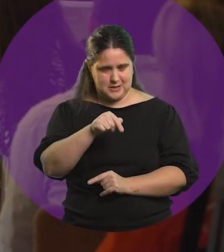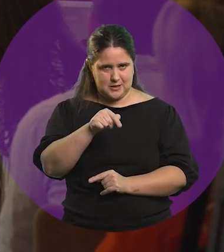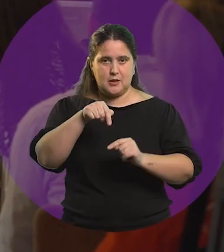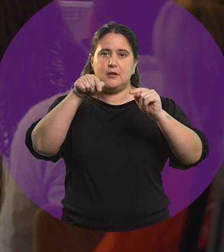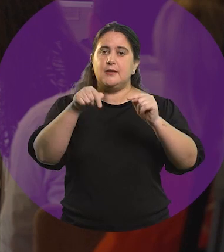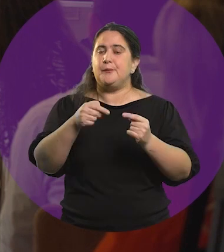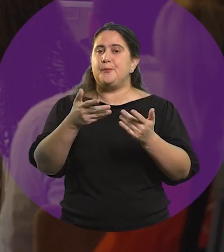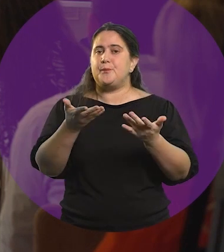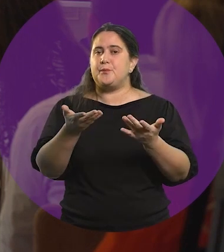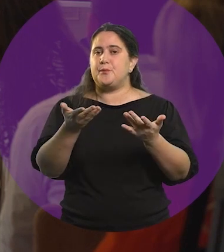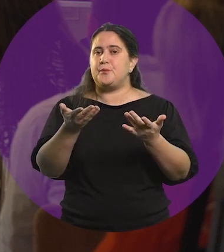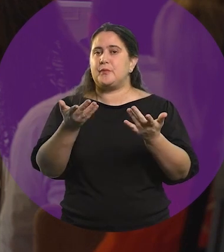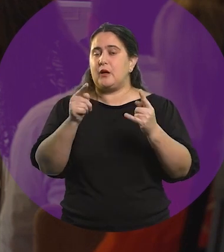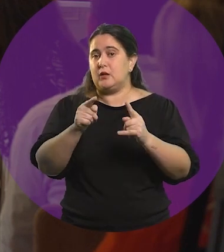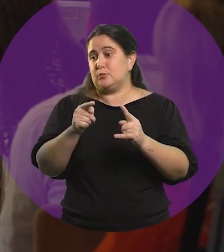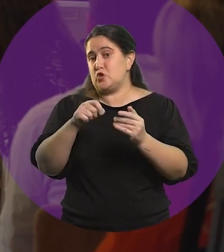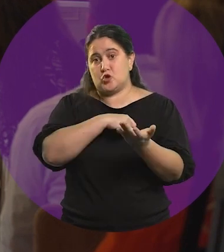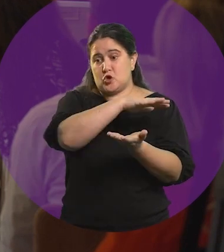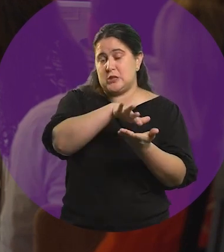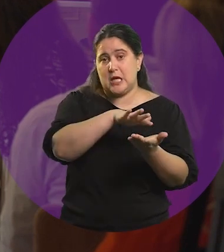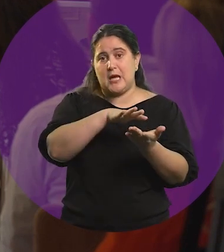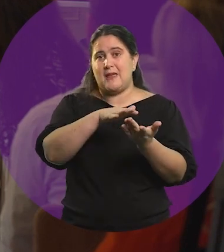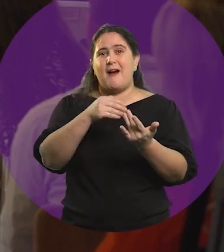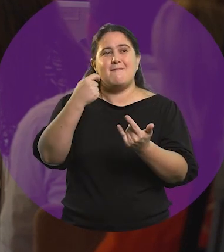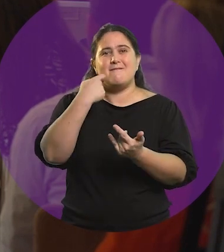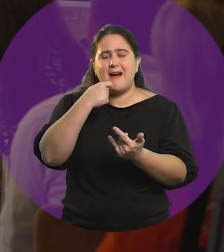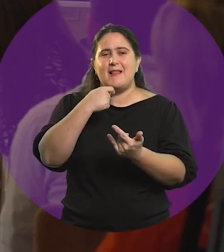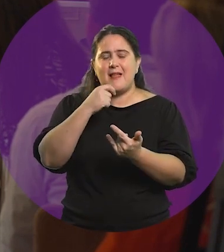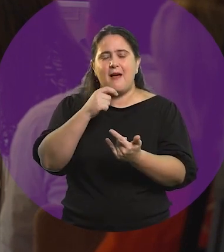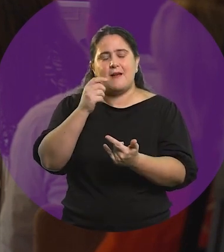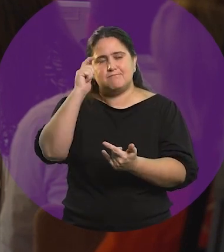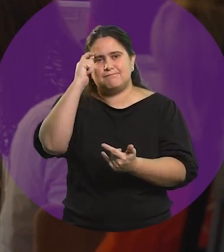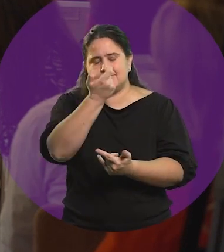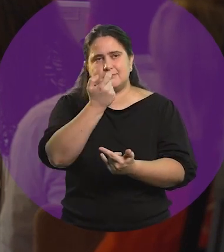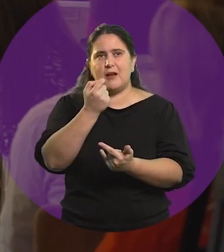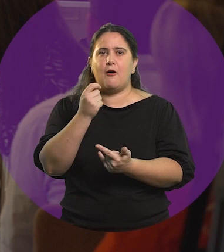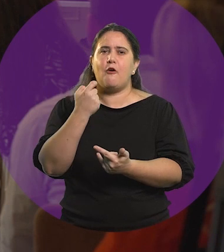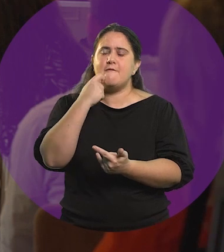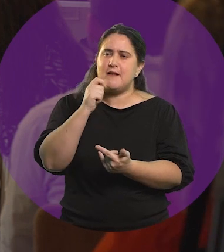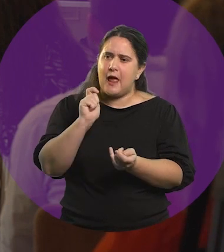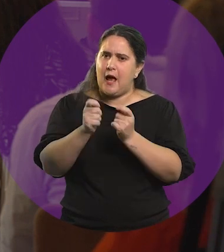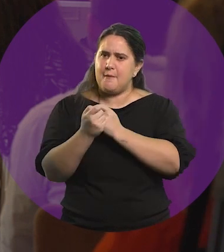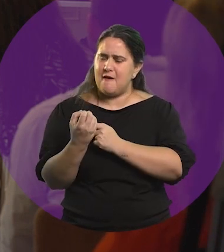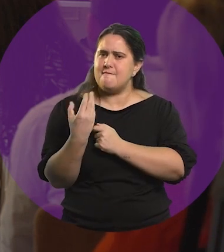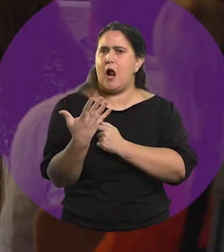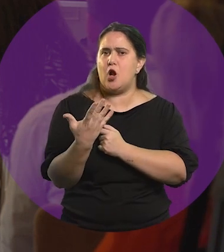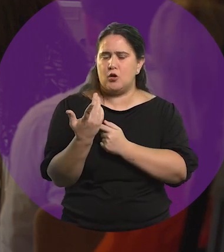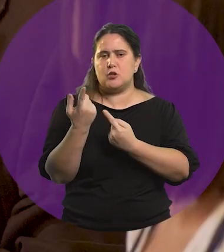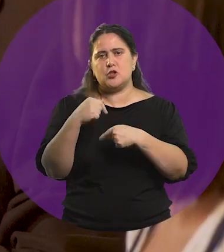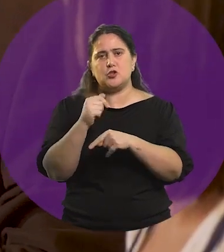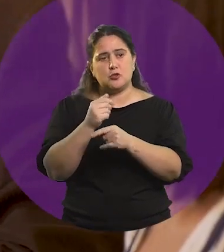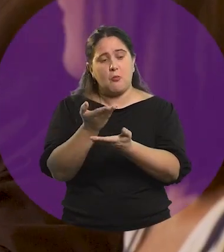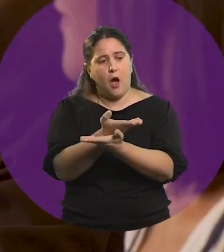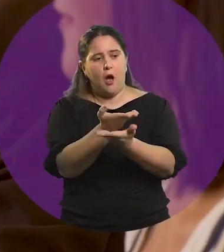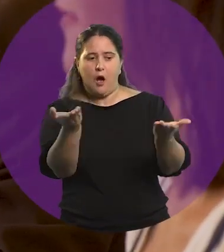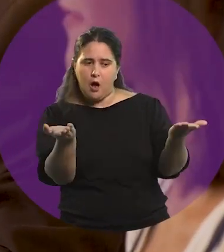una dimensión que tiene que ver con que la sociedad debe comprender y cambiar los valores, los incentivos que hacen que esa elección, por más que yo le